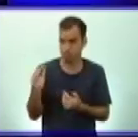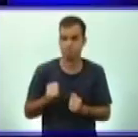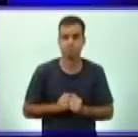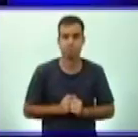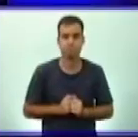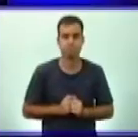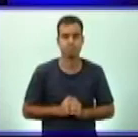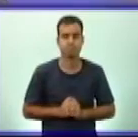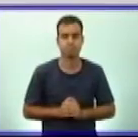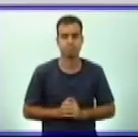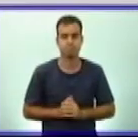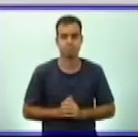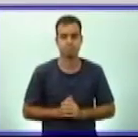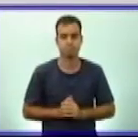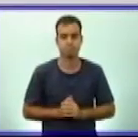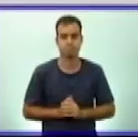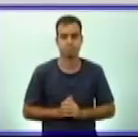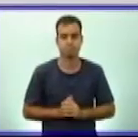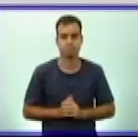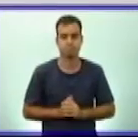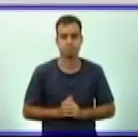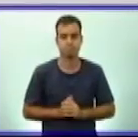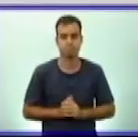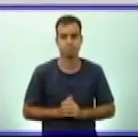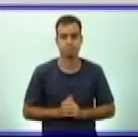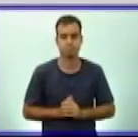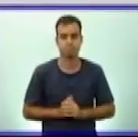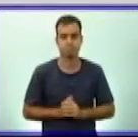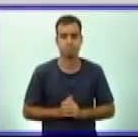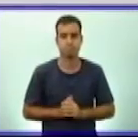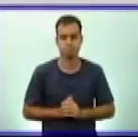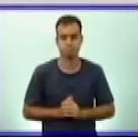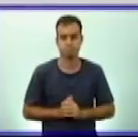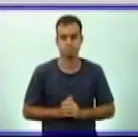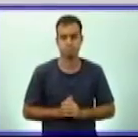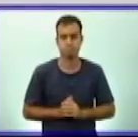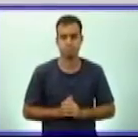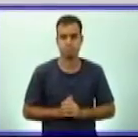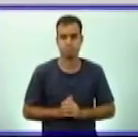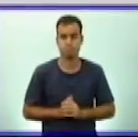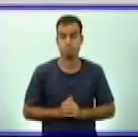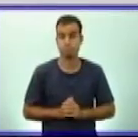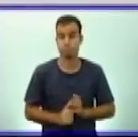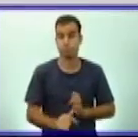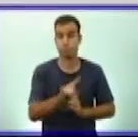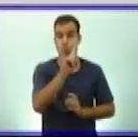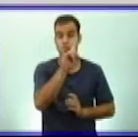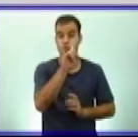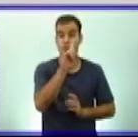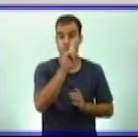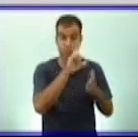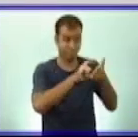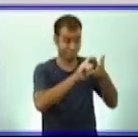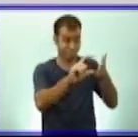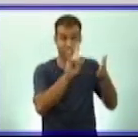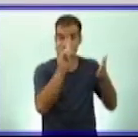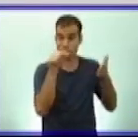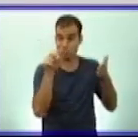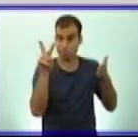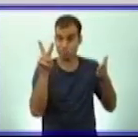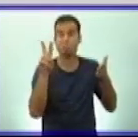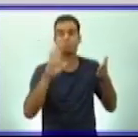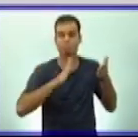Es decir, que vamos a relacionar sobre el capítulo 9.2 lo relacionado con las